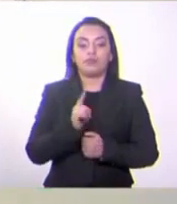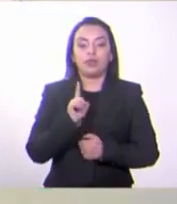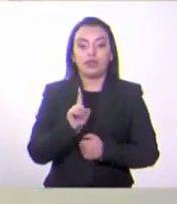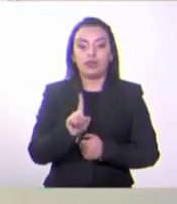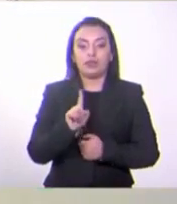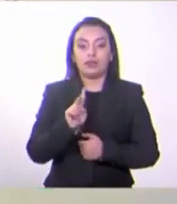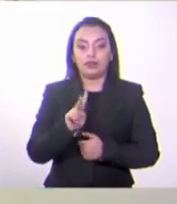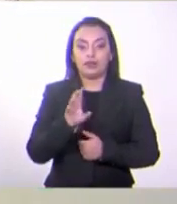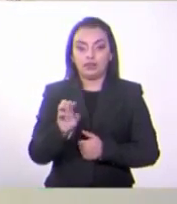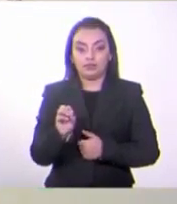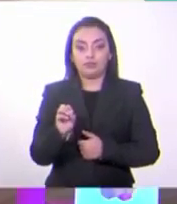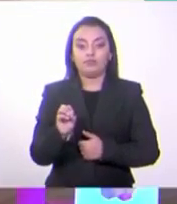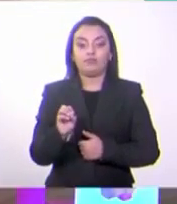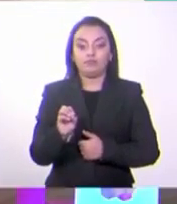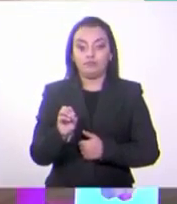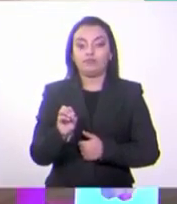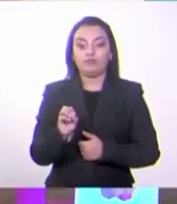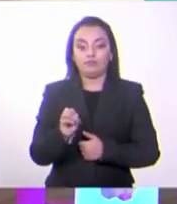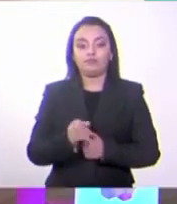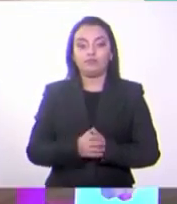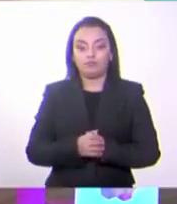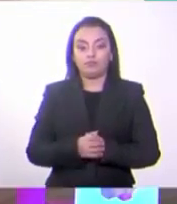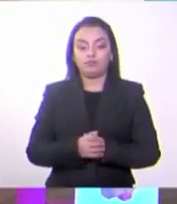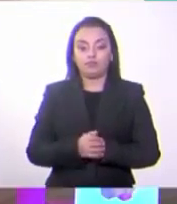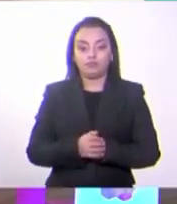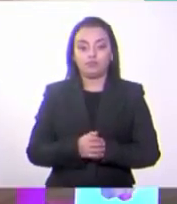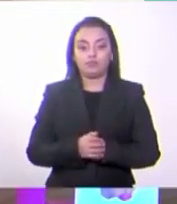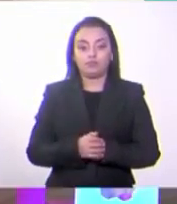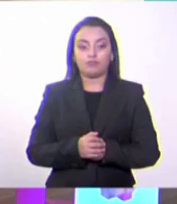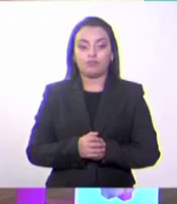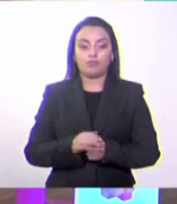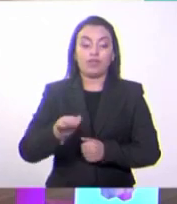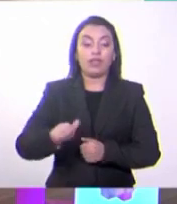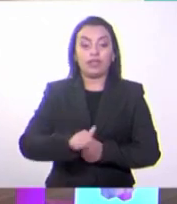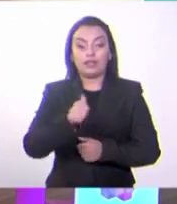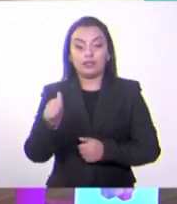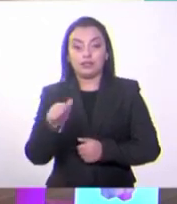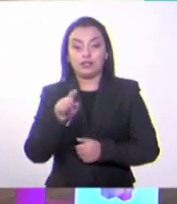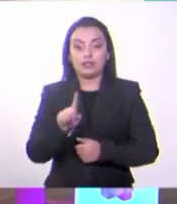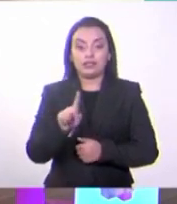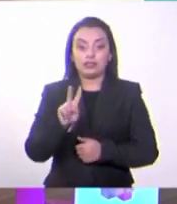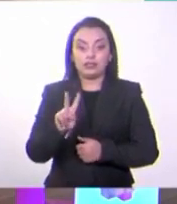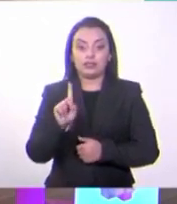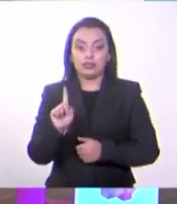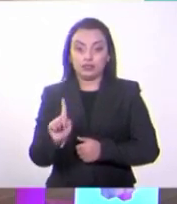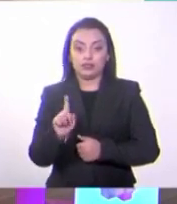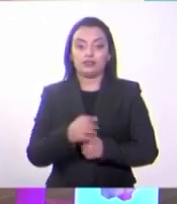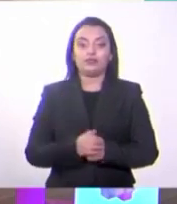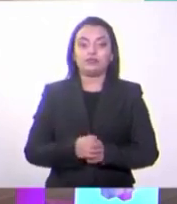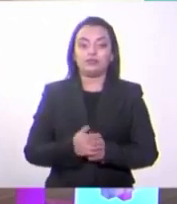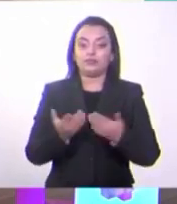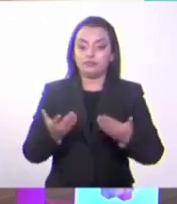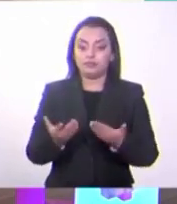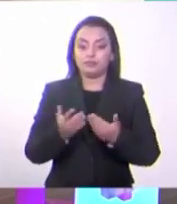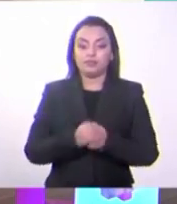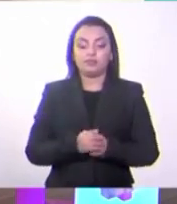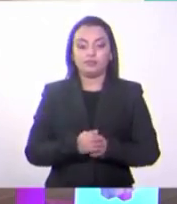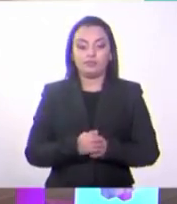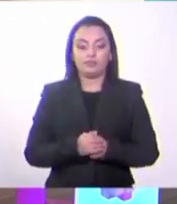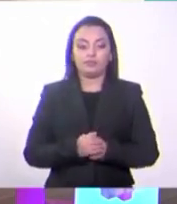120. También vamos a abordar un poquito de la 121. Así que ya lo aviso.